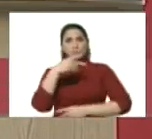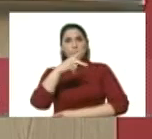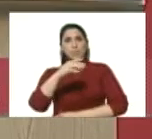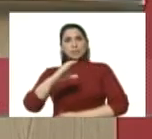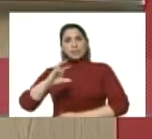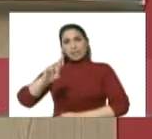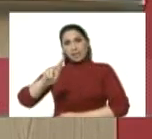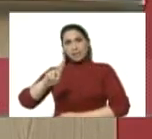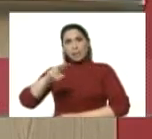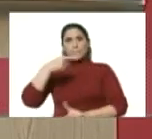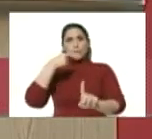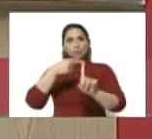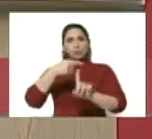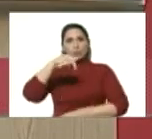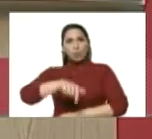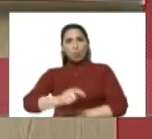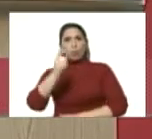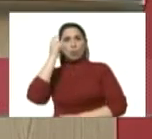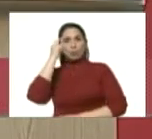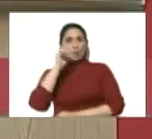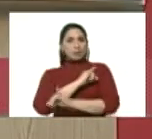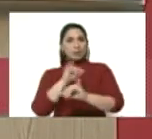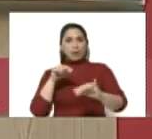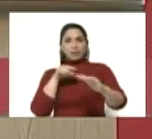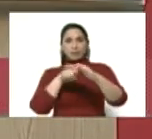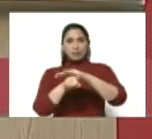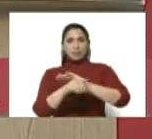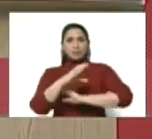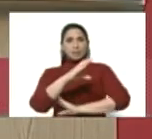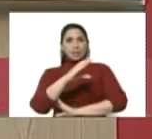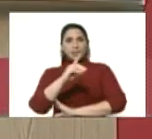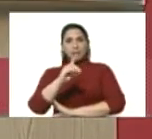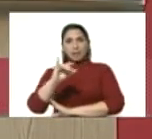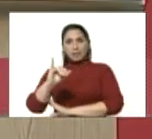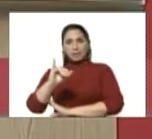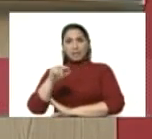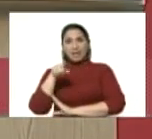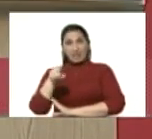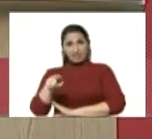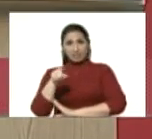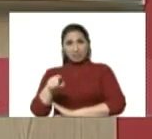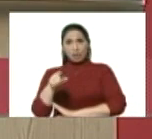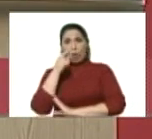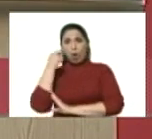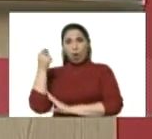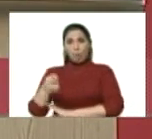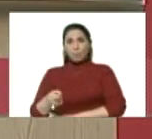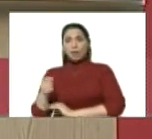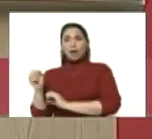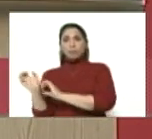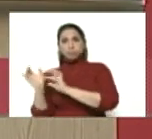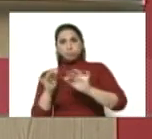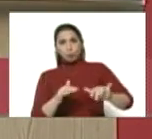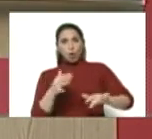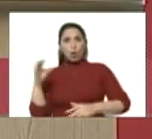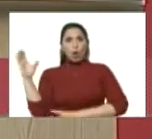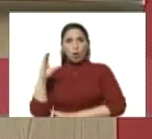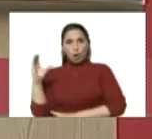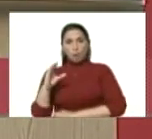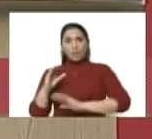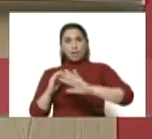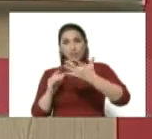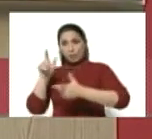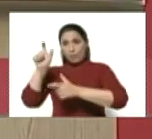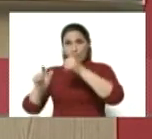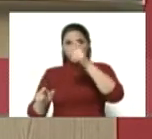dio positiva el día de hoy. Ya está ingresado en un CDI. Este es un caso importado. El quinto caso